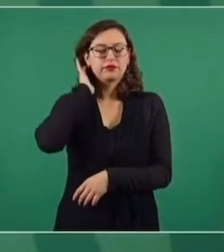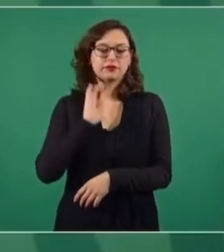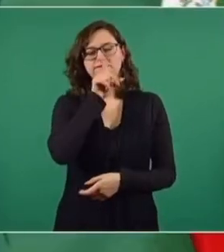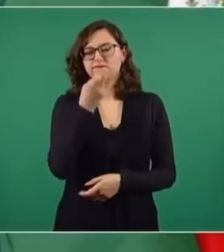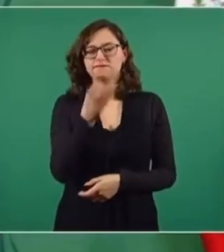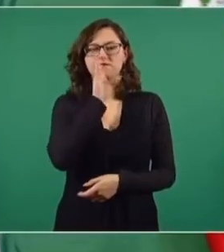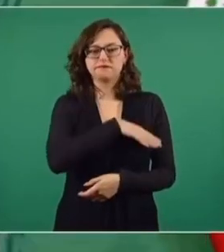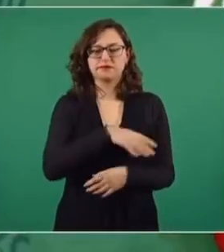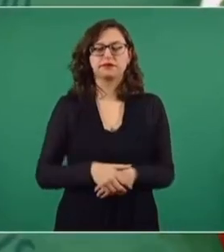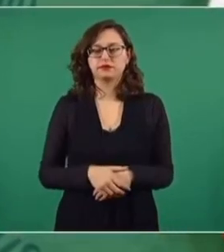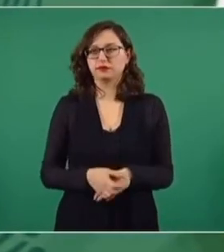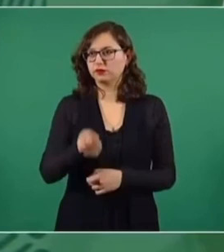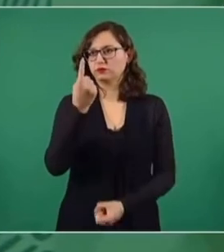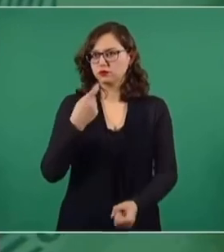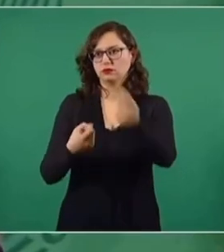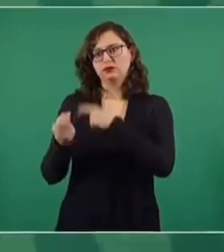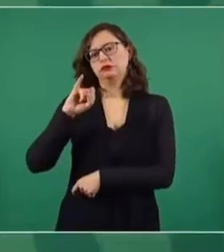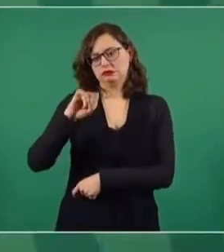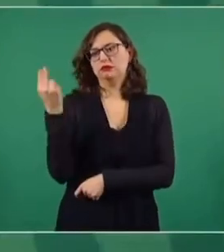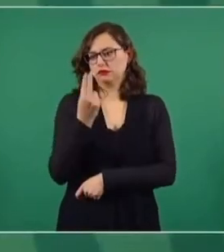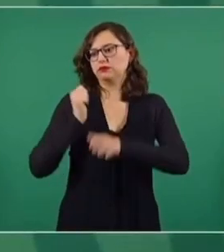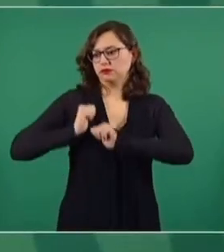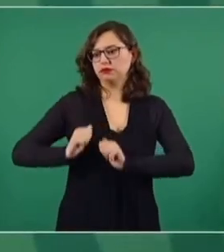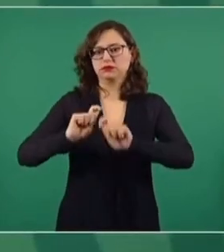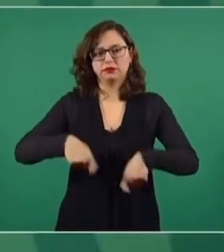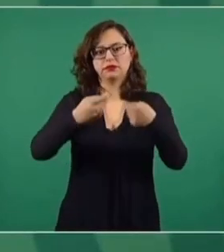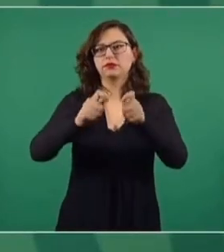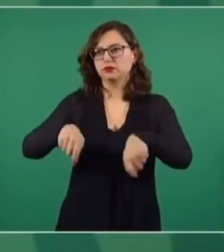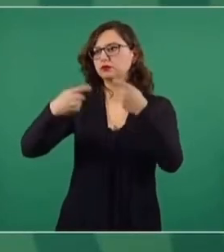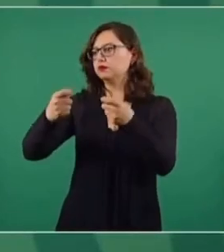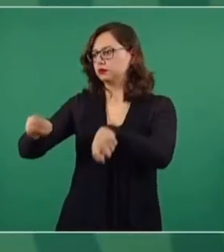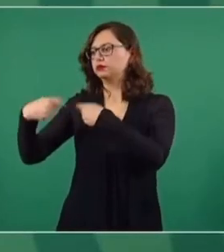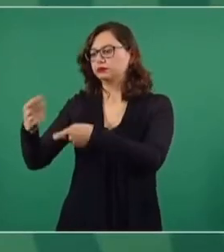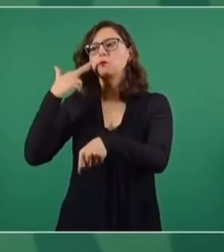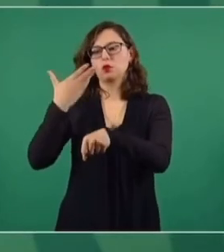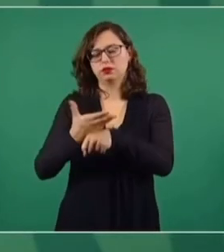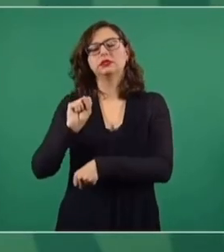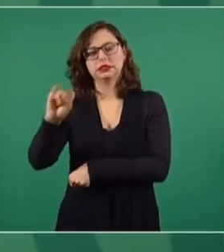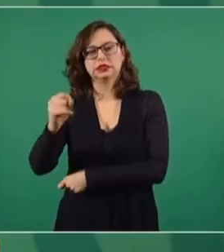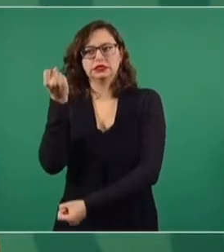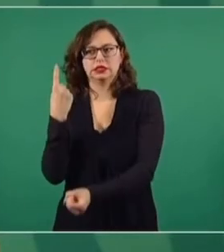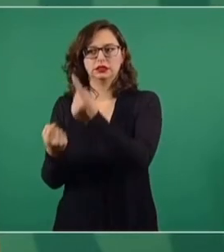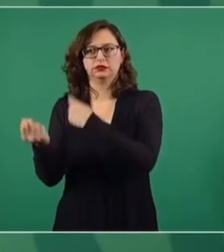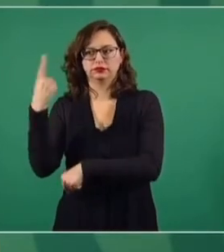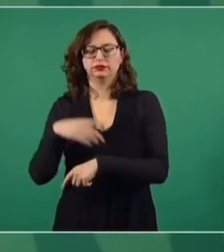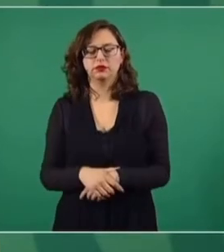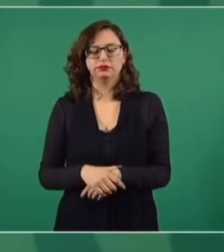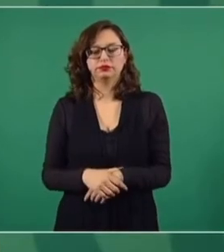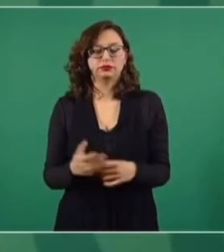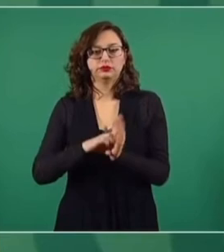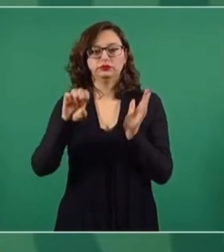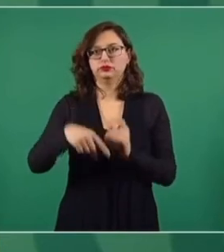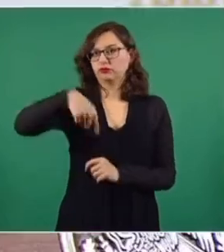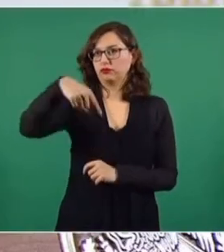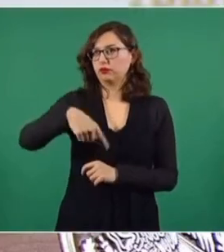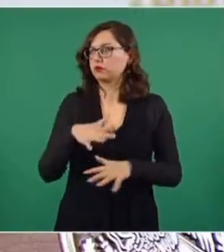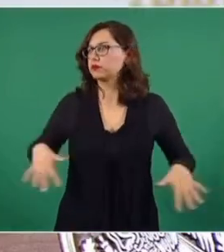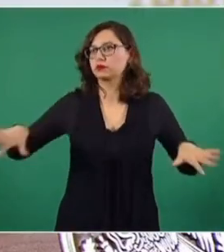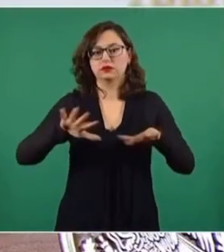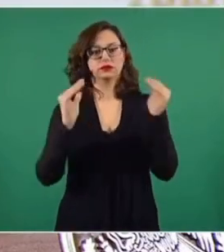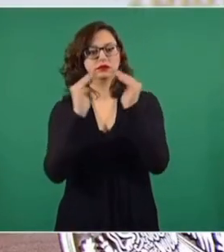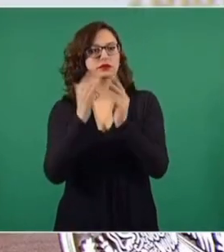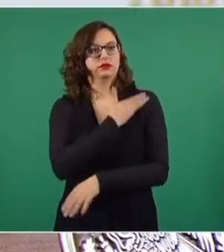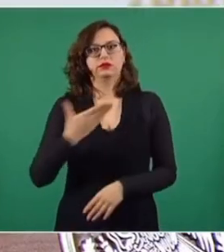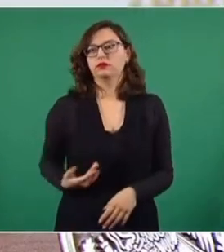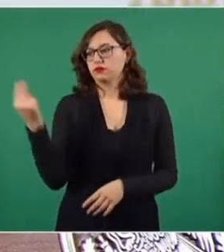ahorrar. Sí, en lo fundamental, ¿no? Tenemos que tener a las personas. En el caso del Palacio sí vamos a nombrar a un responsable. Hasta ahora